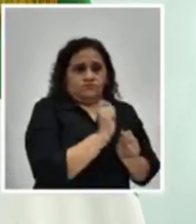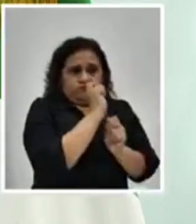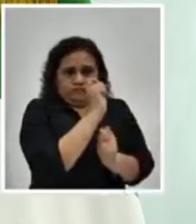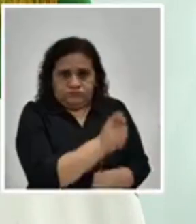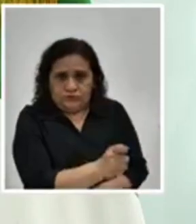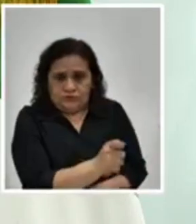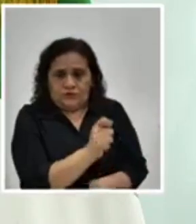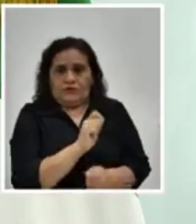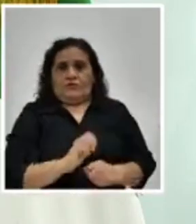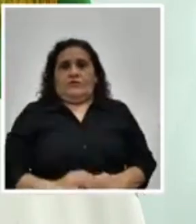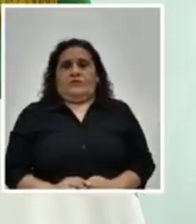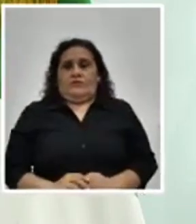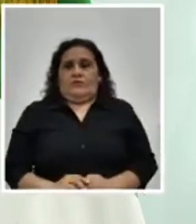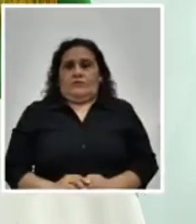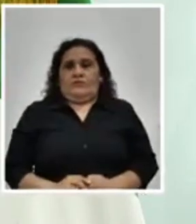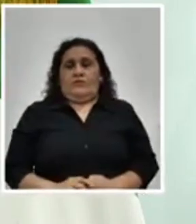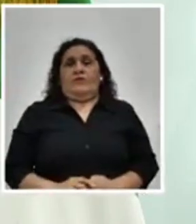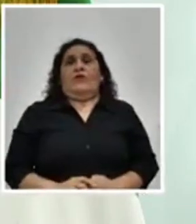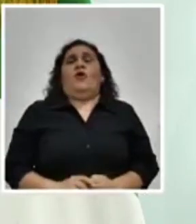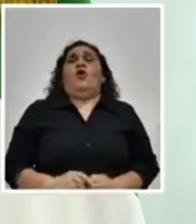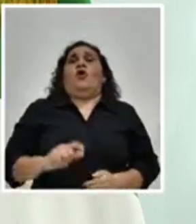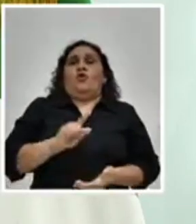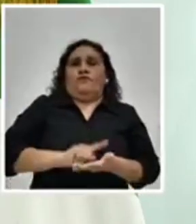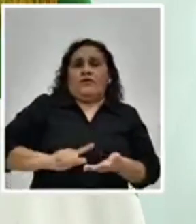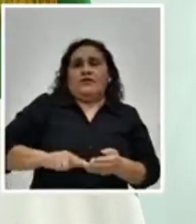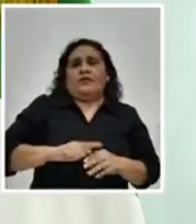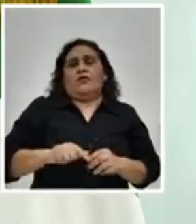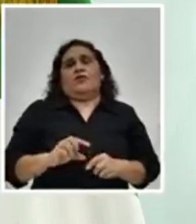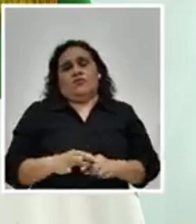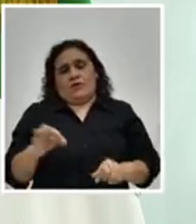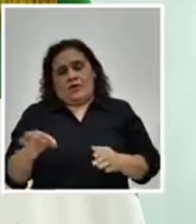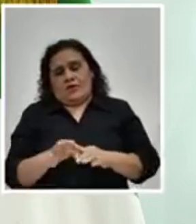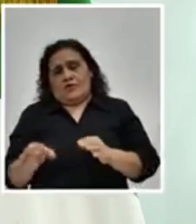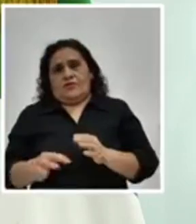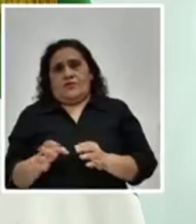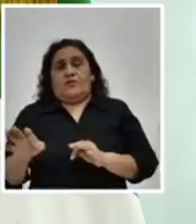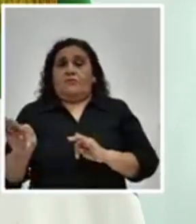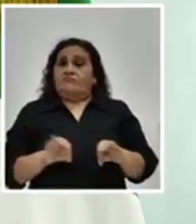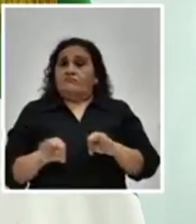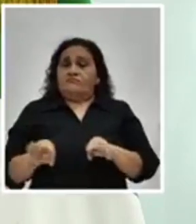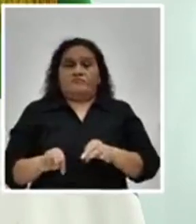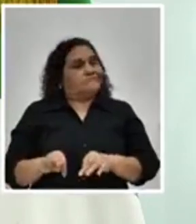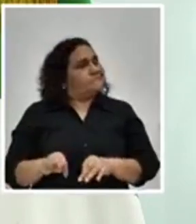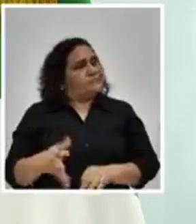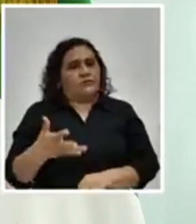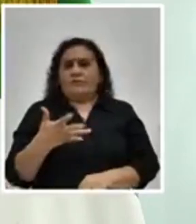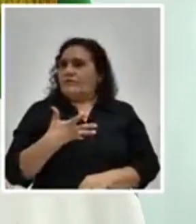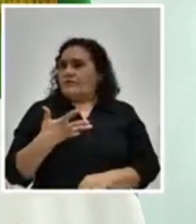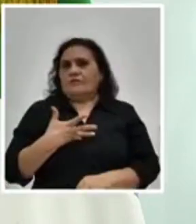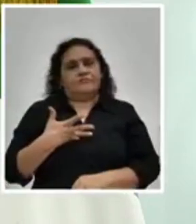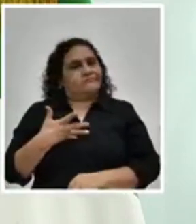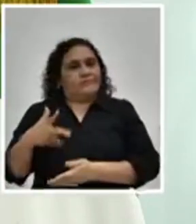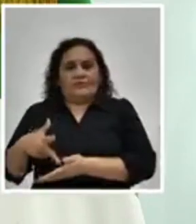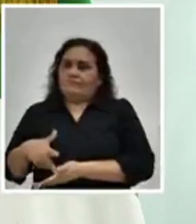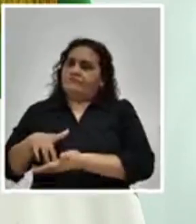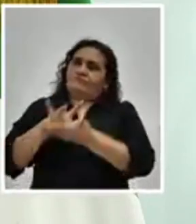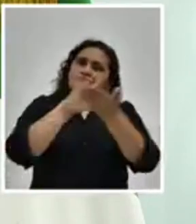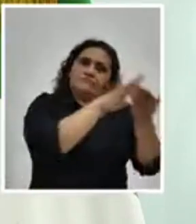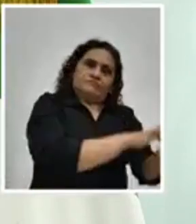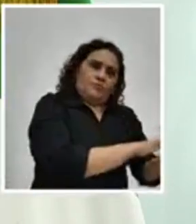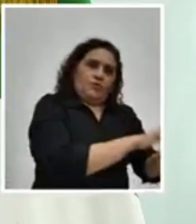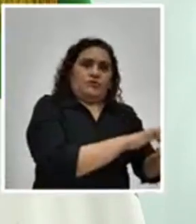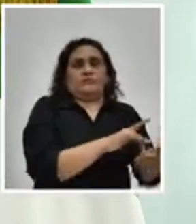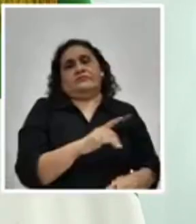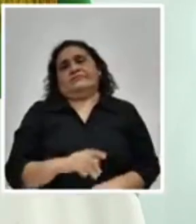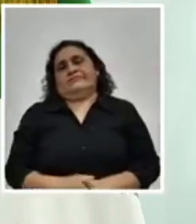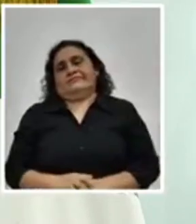son fileteros, deshuesadores y empleados que no contaban con este apoyo estatal, logrando con